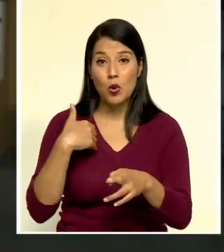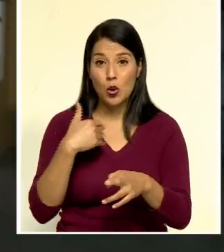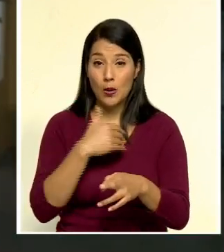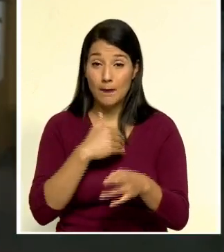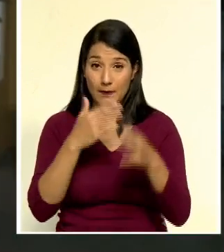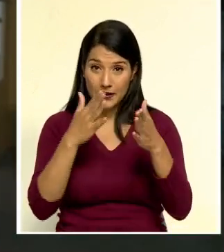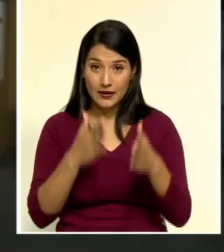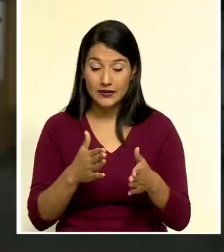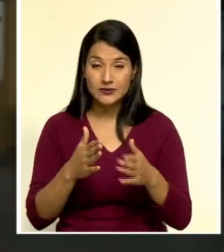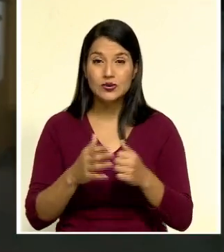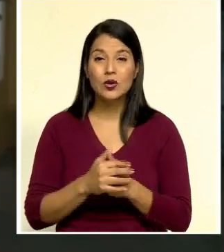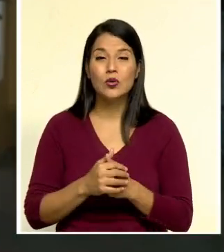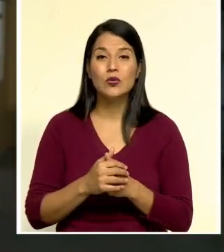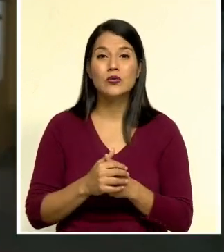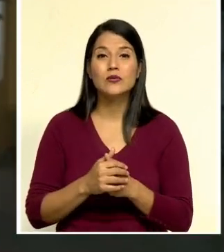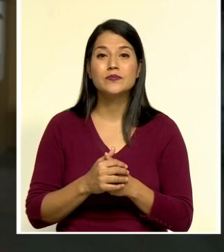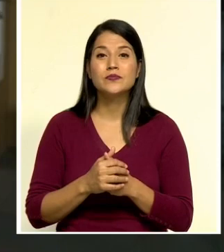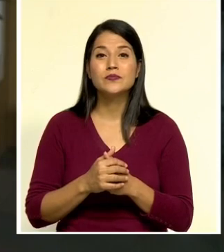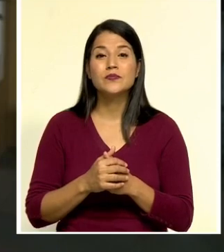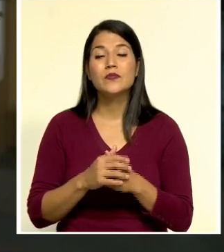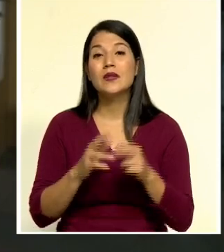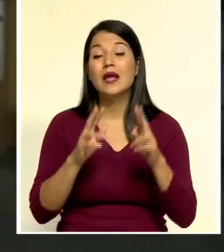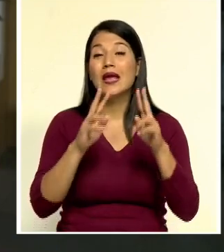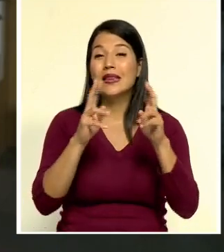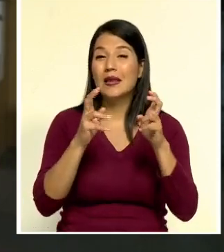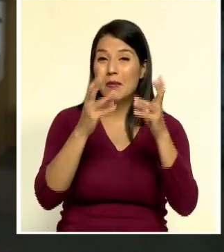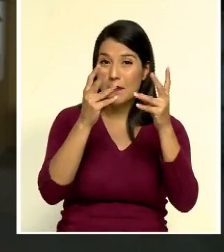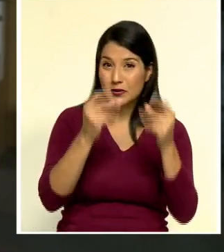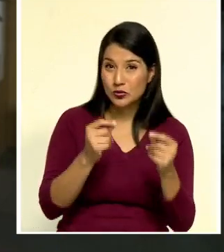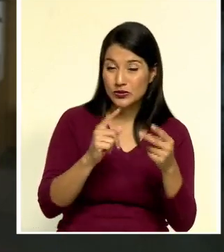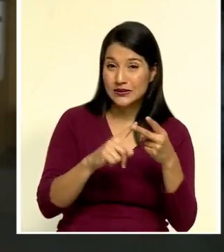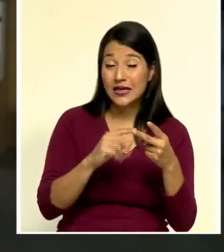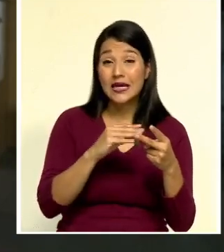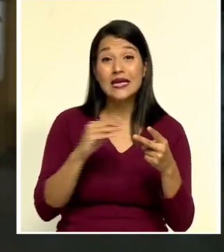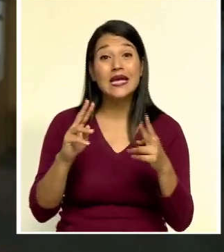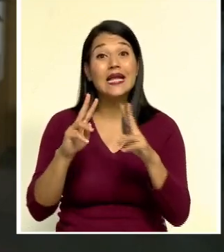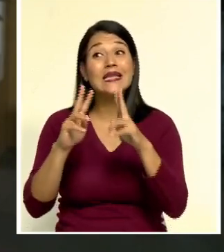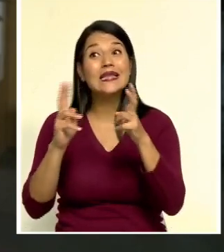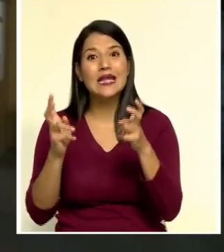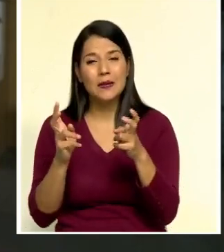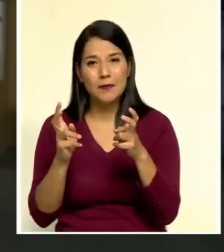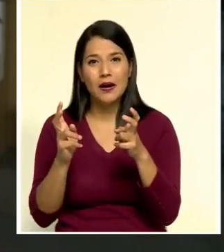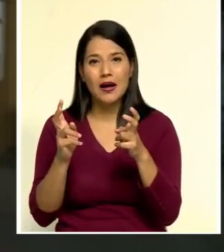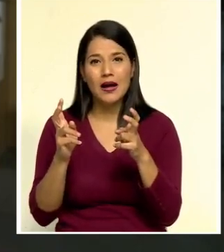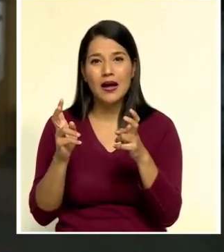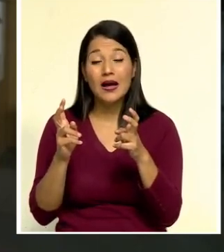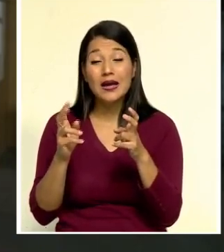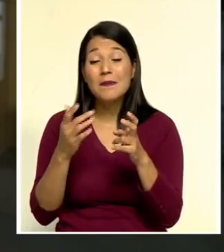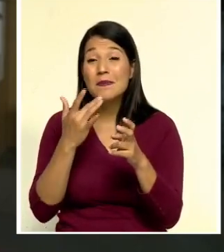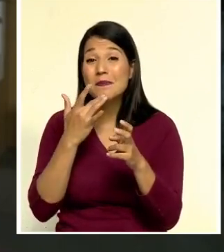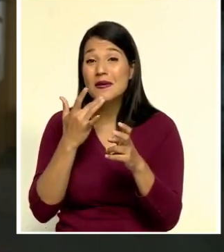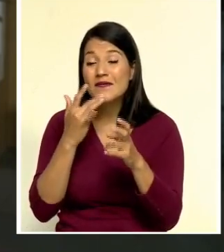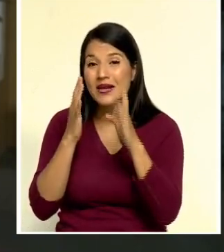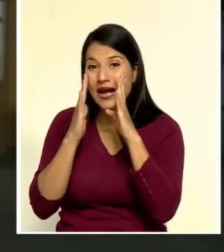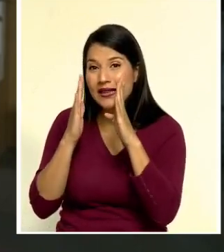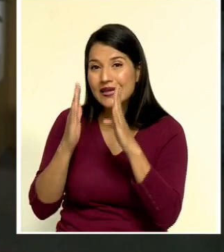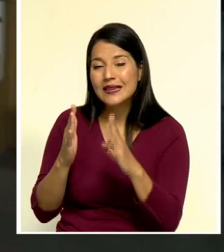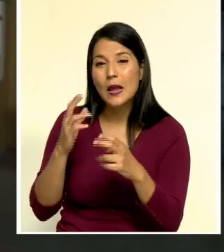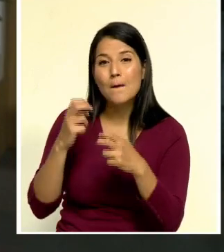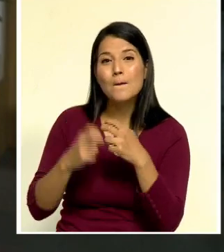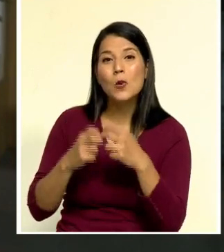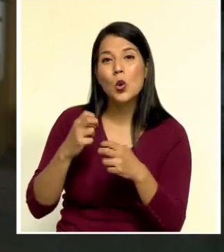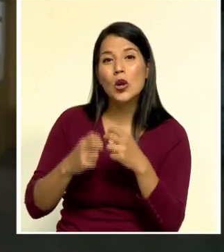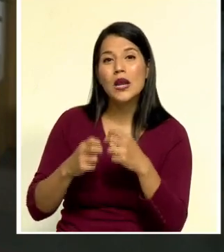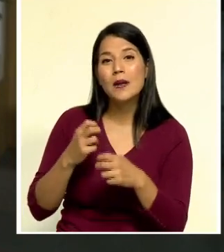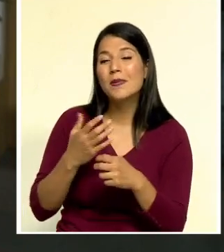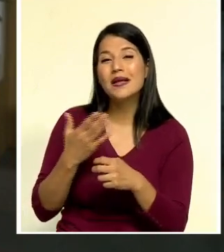esos 2 factores: el tema presupuestario y el tema de que le iban a dar prioridad a resolver problemas que la